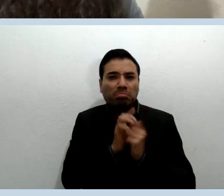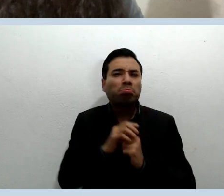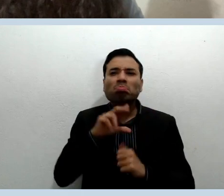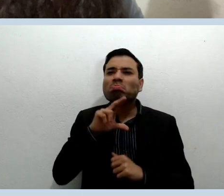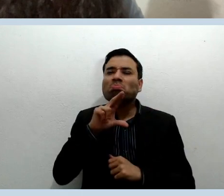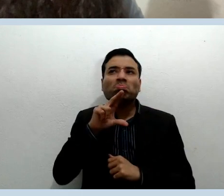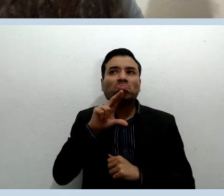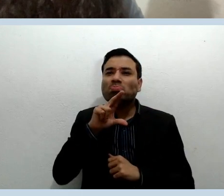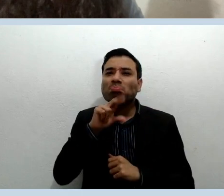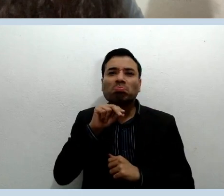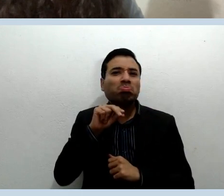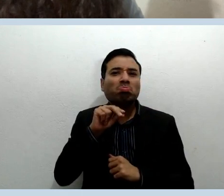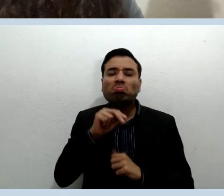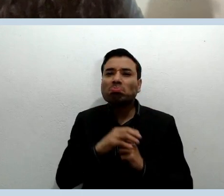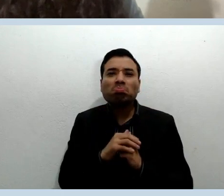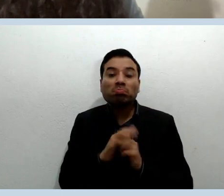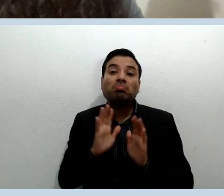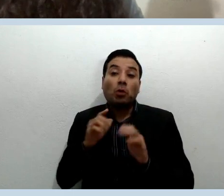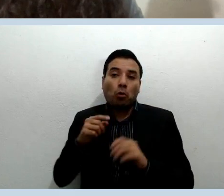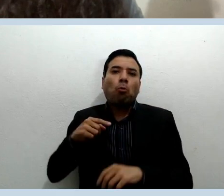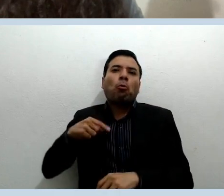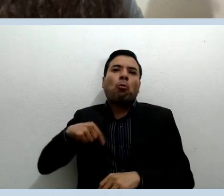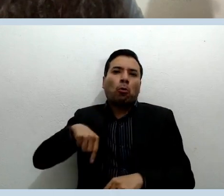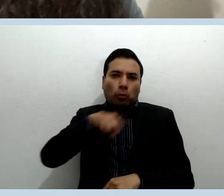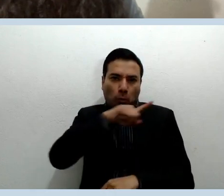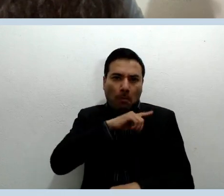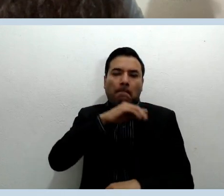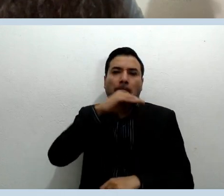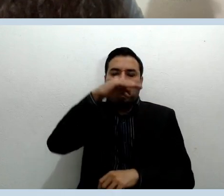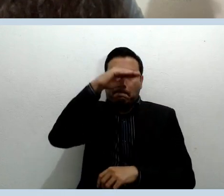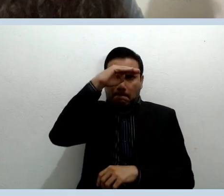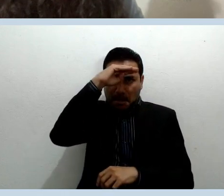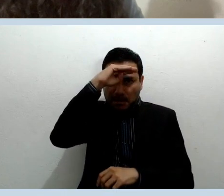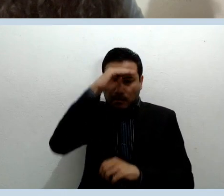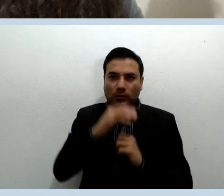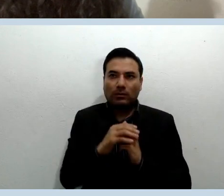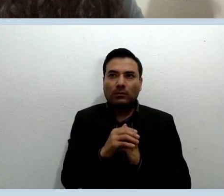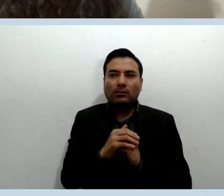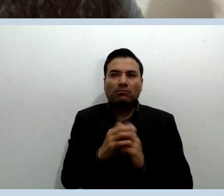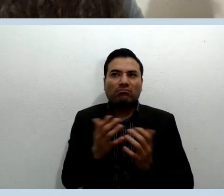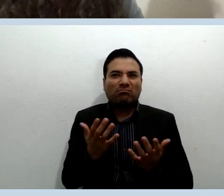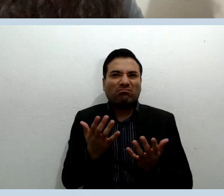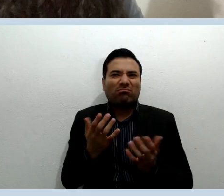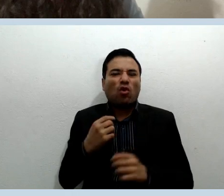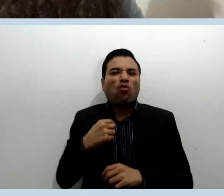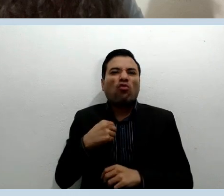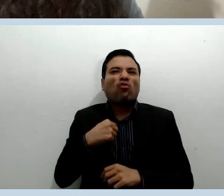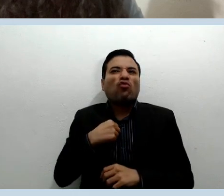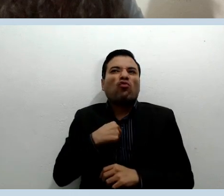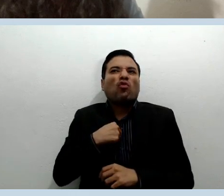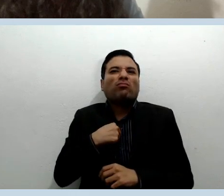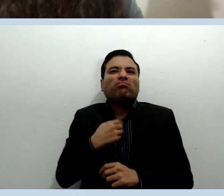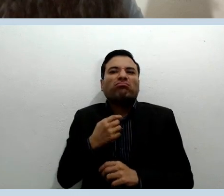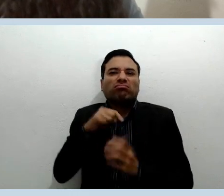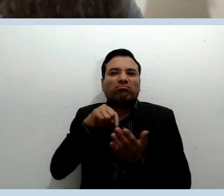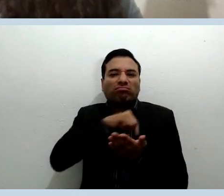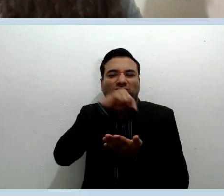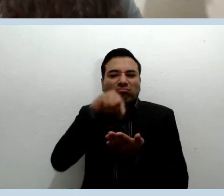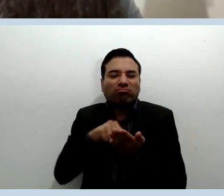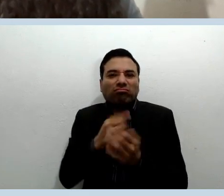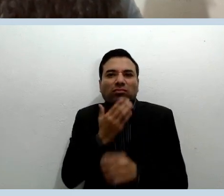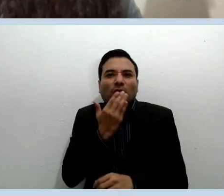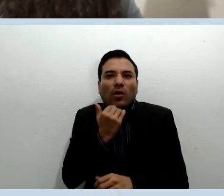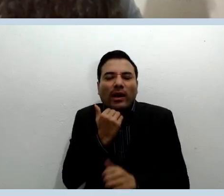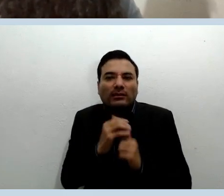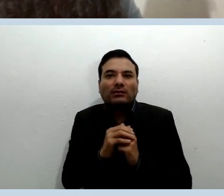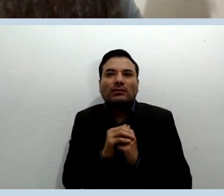o bueno tenemos esta idea de que no tenemos ese lugar o por qué lo haríamos Por qué nos acercarías